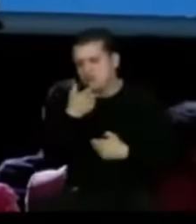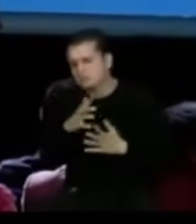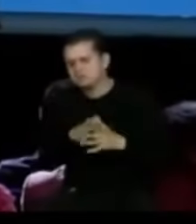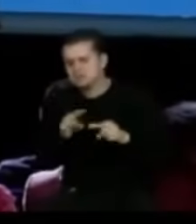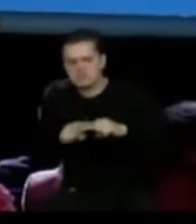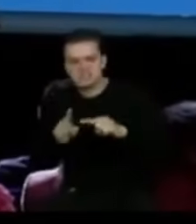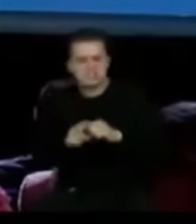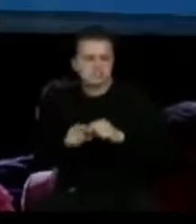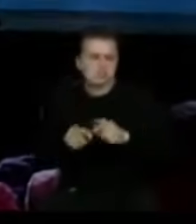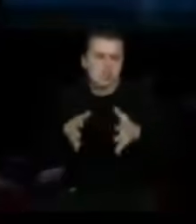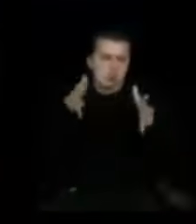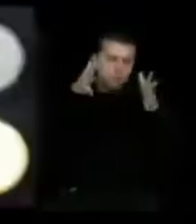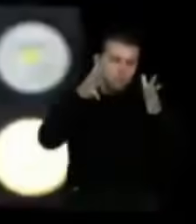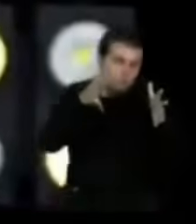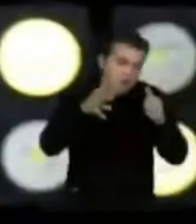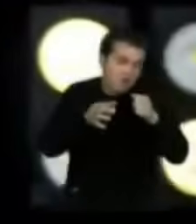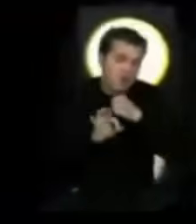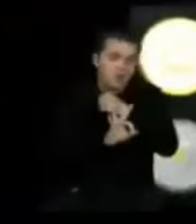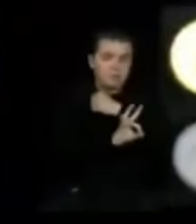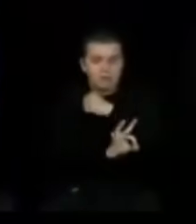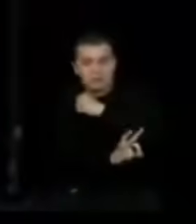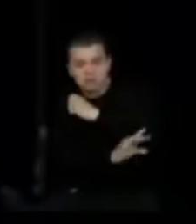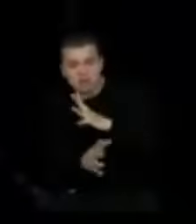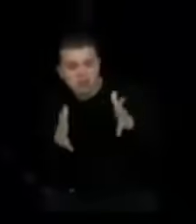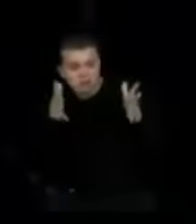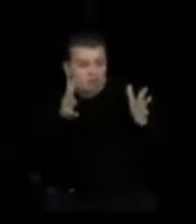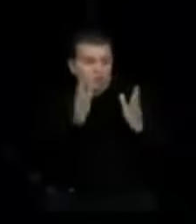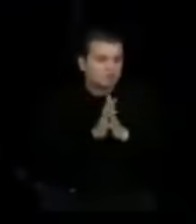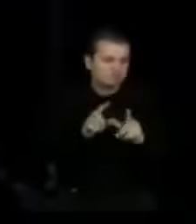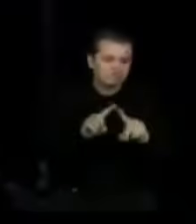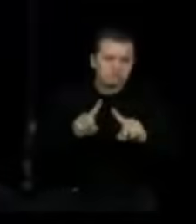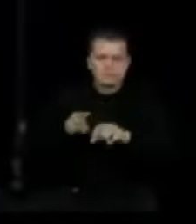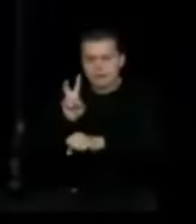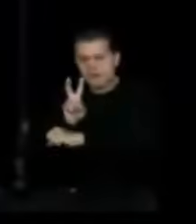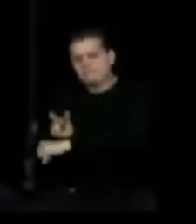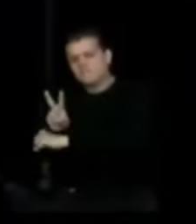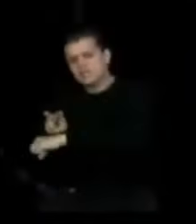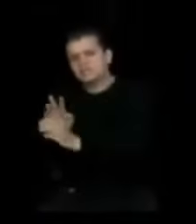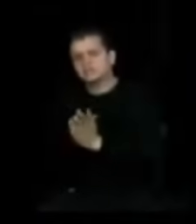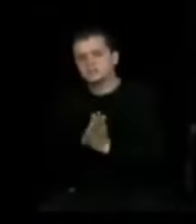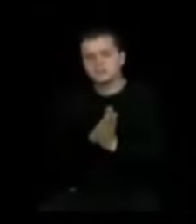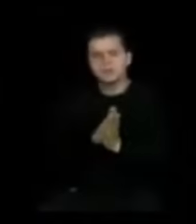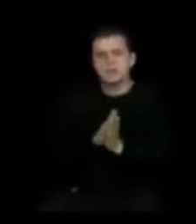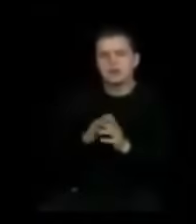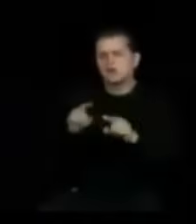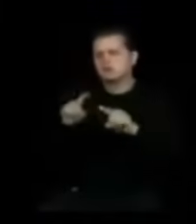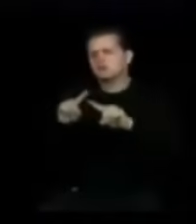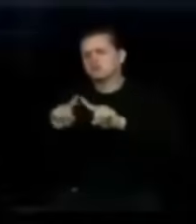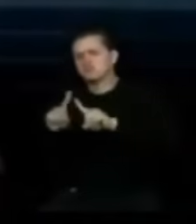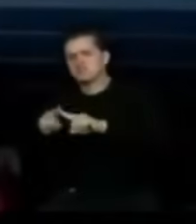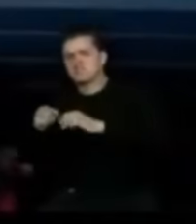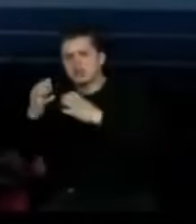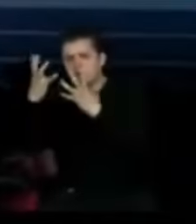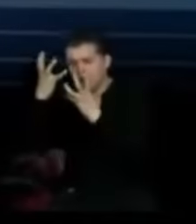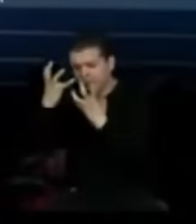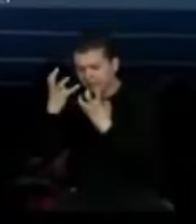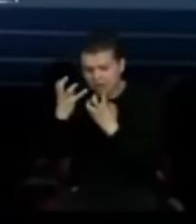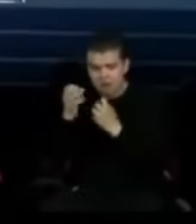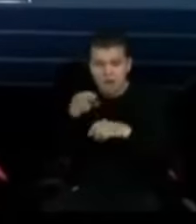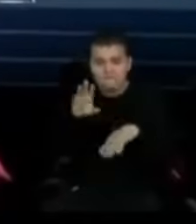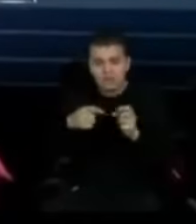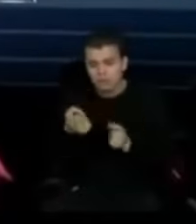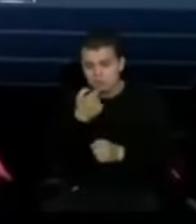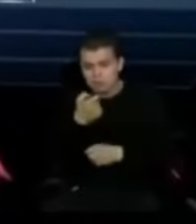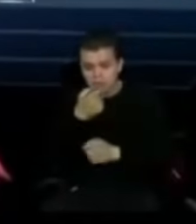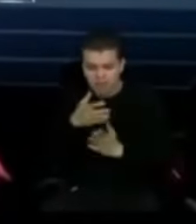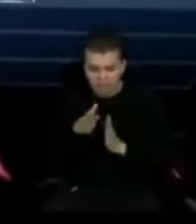hay ciertas enfermedades que ha podido vencer, por así decirlo. Hay ciertas depresiones que con medicación